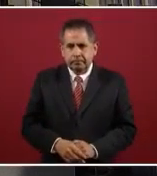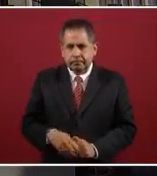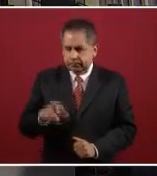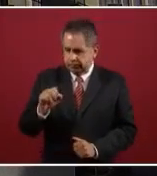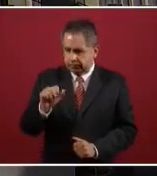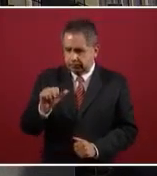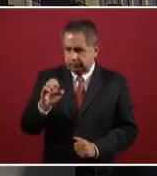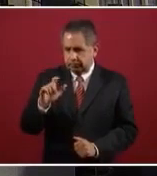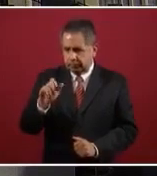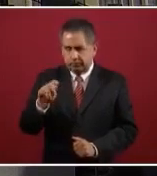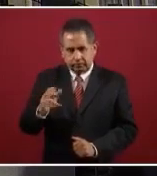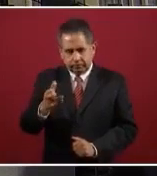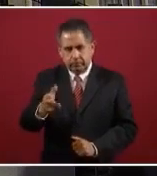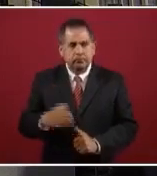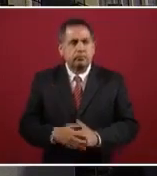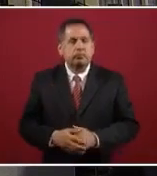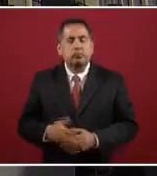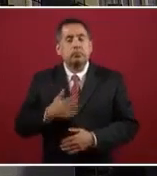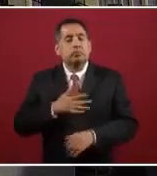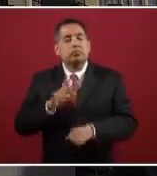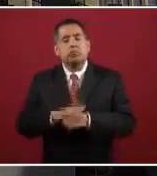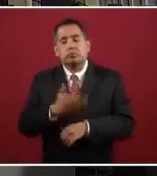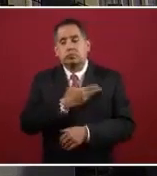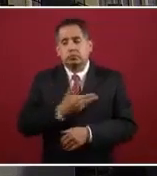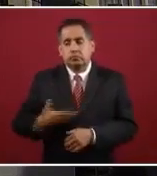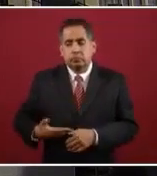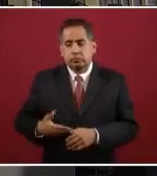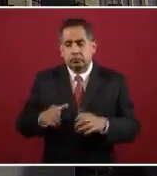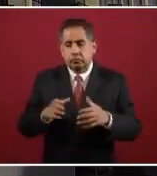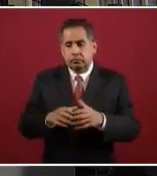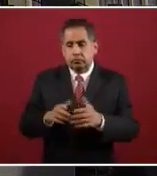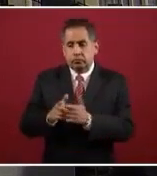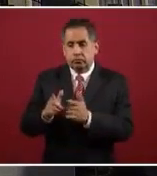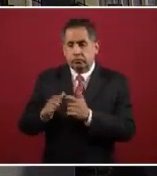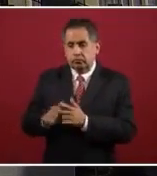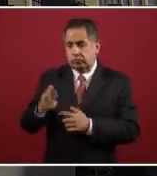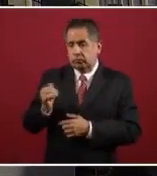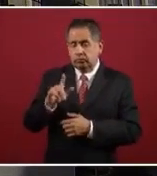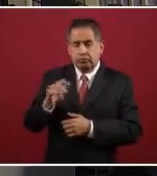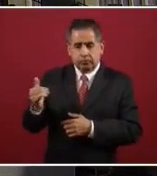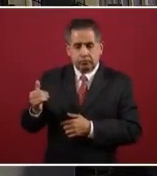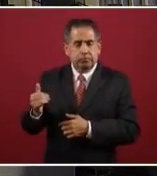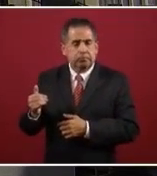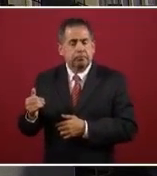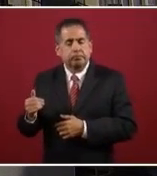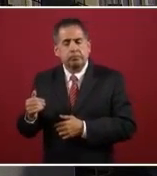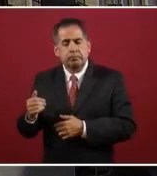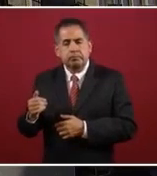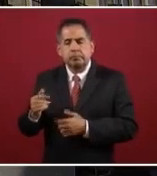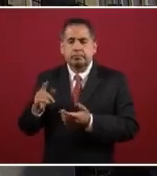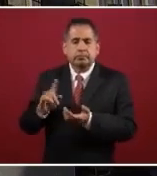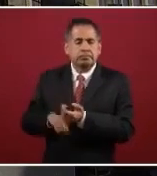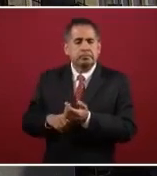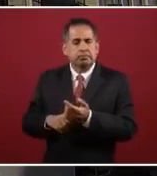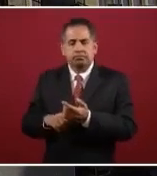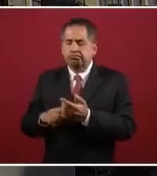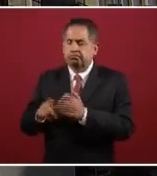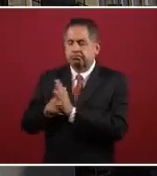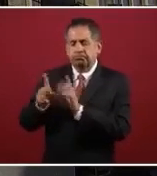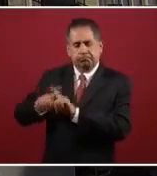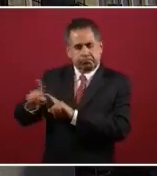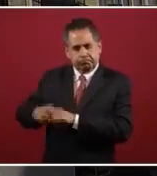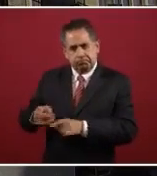Rosagel. Rosagel, buenos días, presidente. Shaila Rosagel, de Grupo Gili, El Imparcial de Sonora, La Crónica y Frontera de